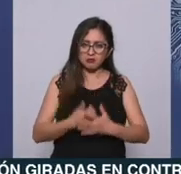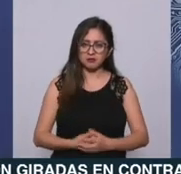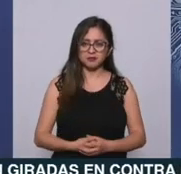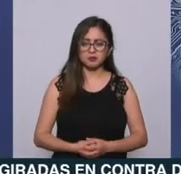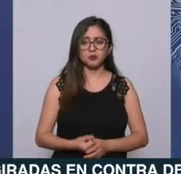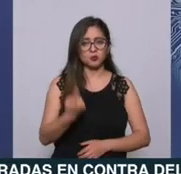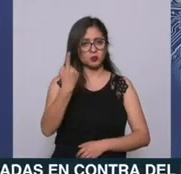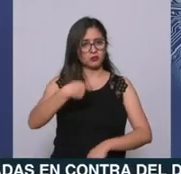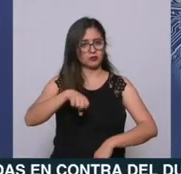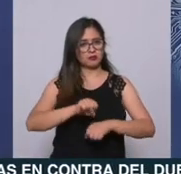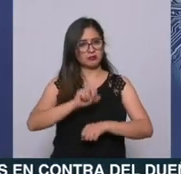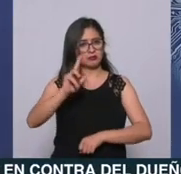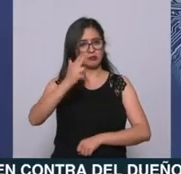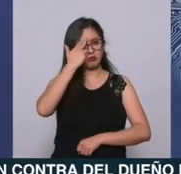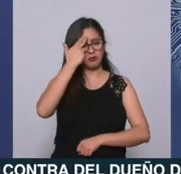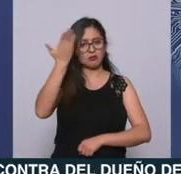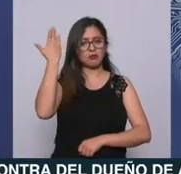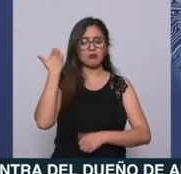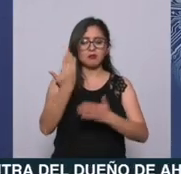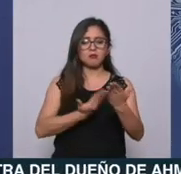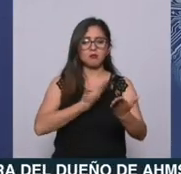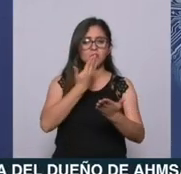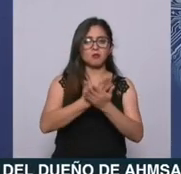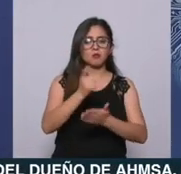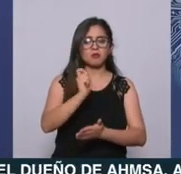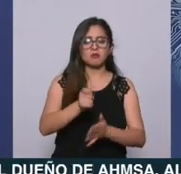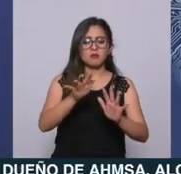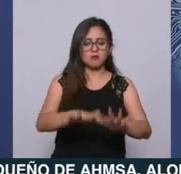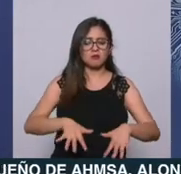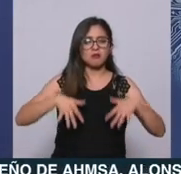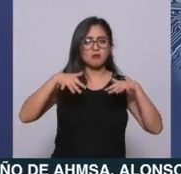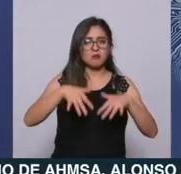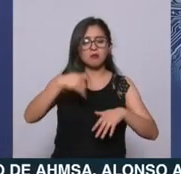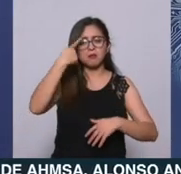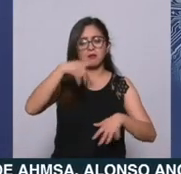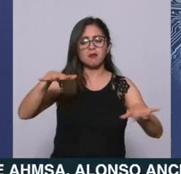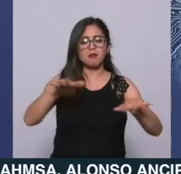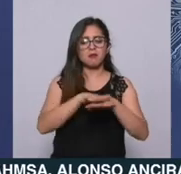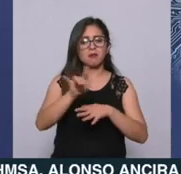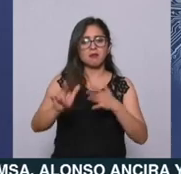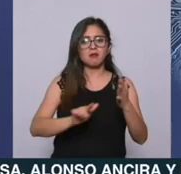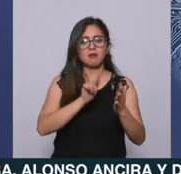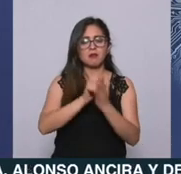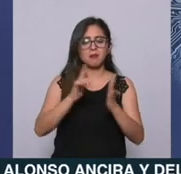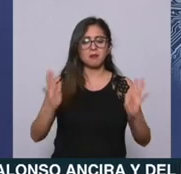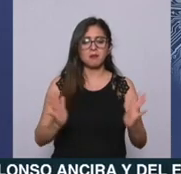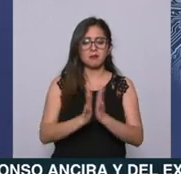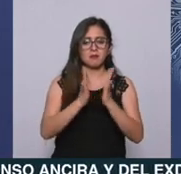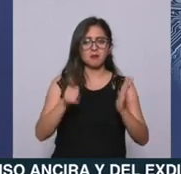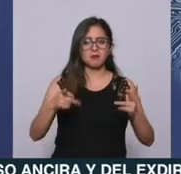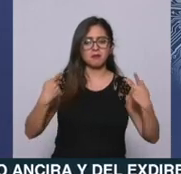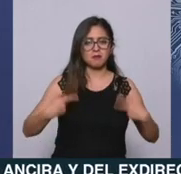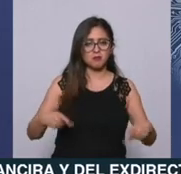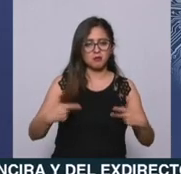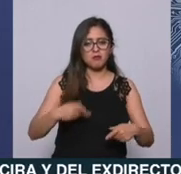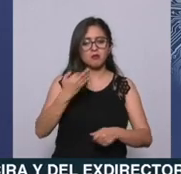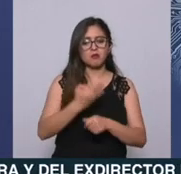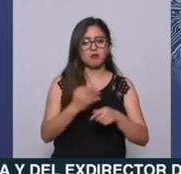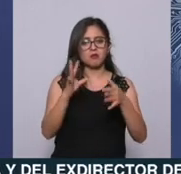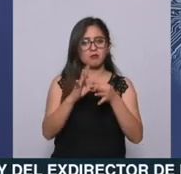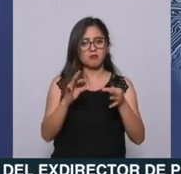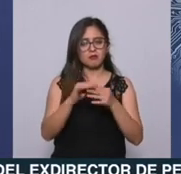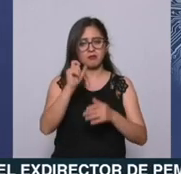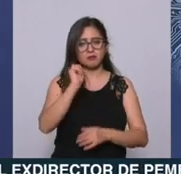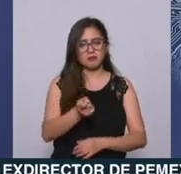semana pasada le informamos sobre la propuesta que realizó el PAN en el Congreso local para rediseñar la Ley de Participación Ciudadana. Aquí le tenemos los detalles